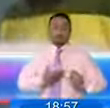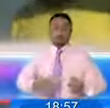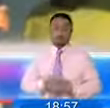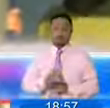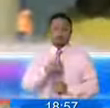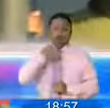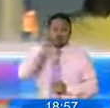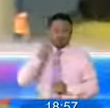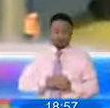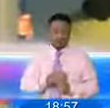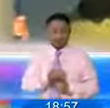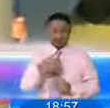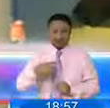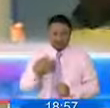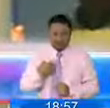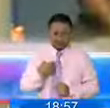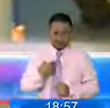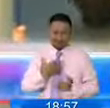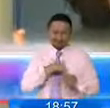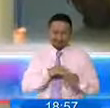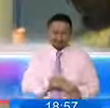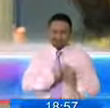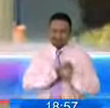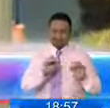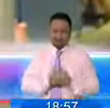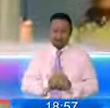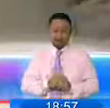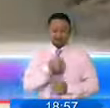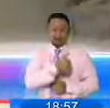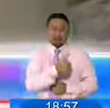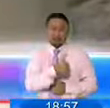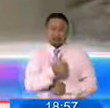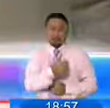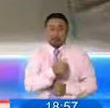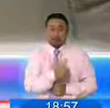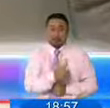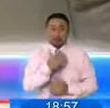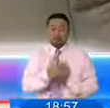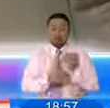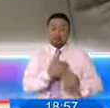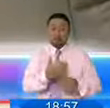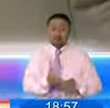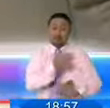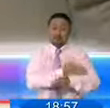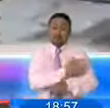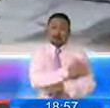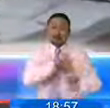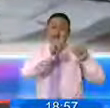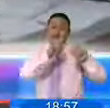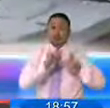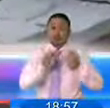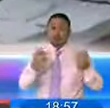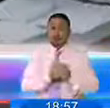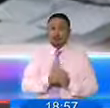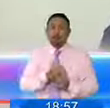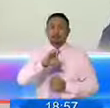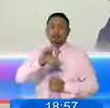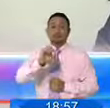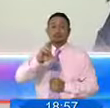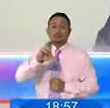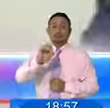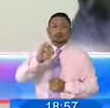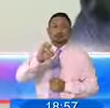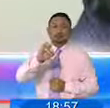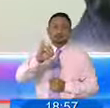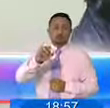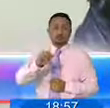Correa no estarían fundamentadas, pues afirma que él mismo aplicó este procedimiento en el caso de la consulta de la Concordia.